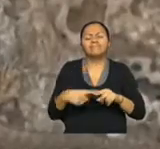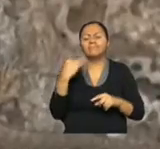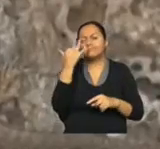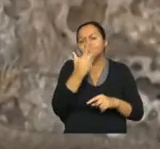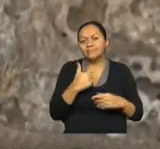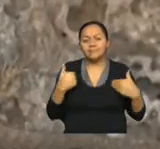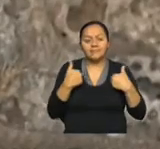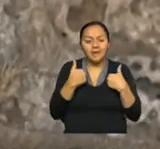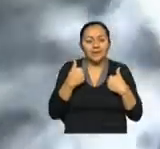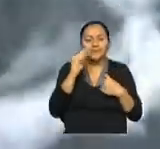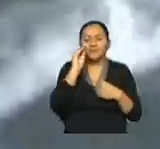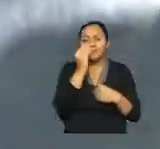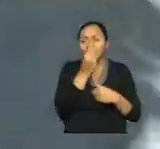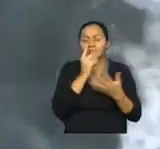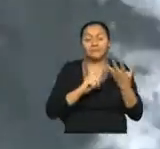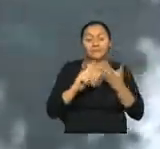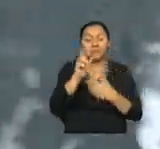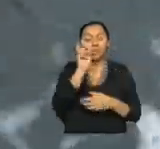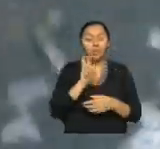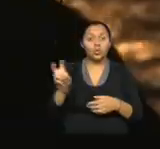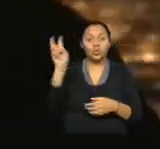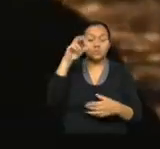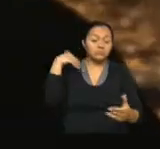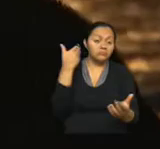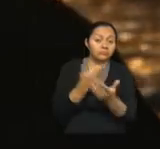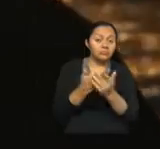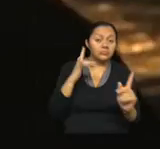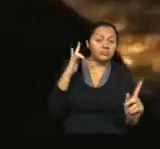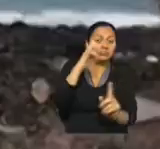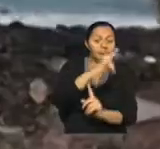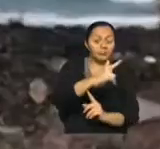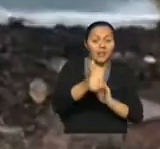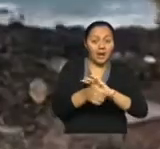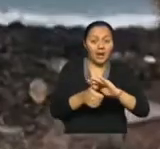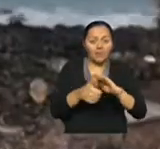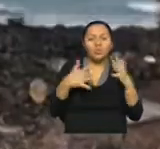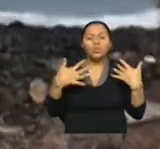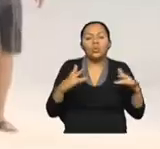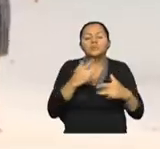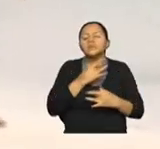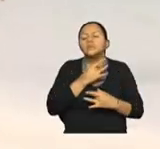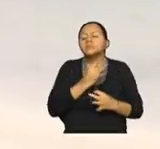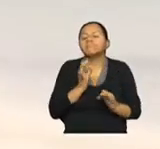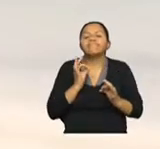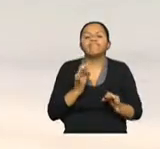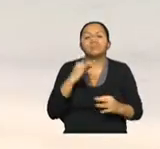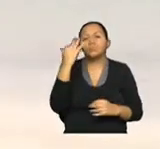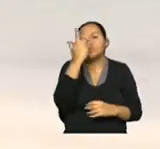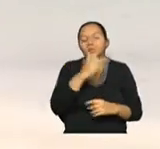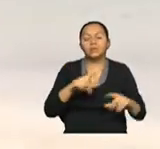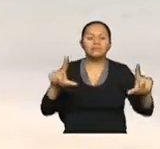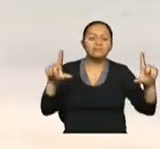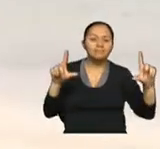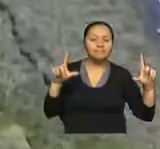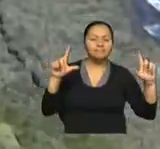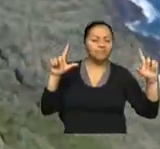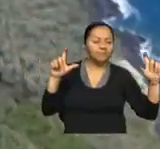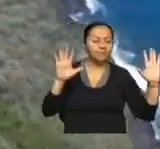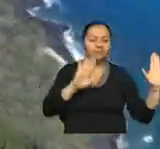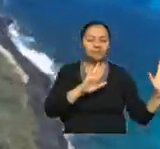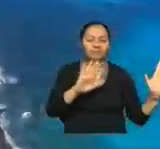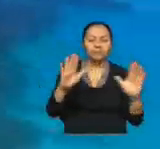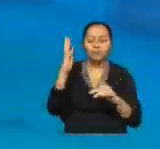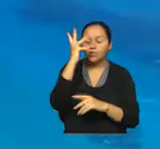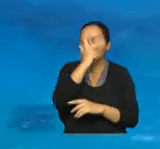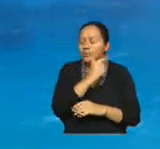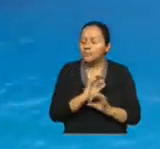y plantas. Los turistas que arriban a esta parte del planeta quedan fascinados por las bellas postales que ofrece el paisaje